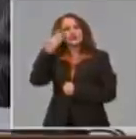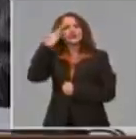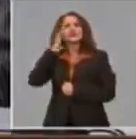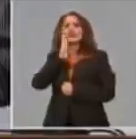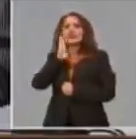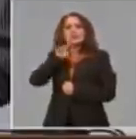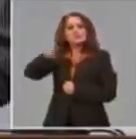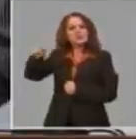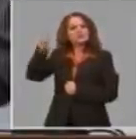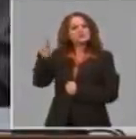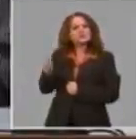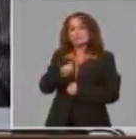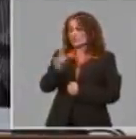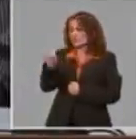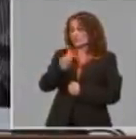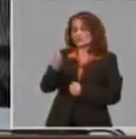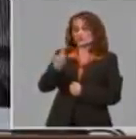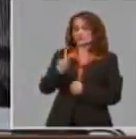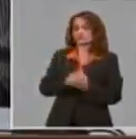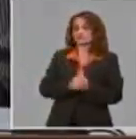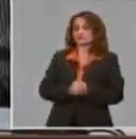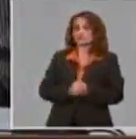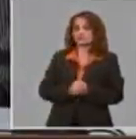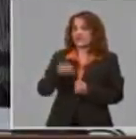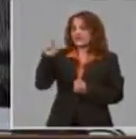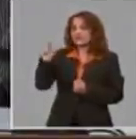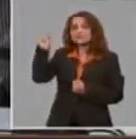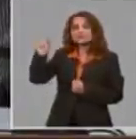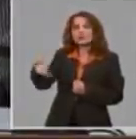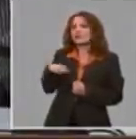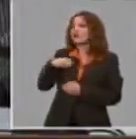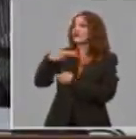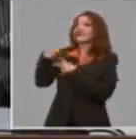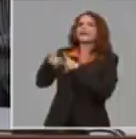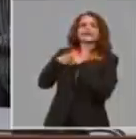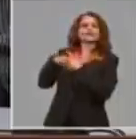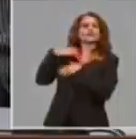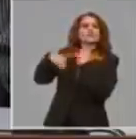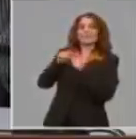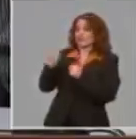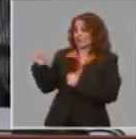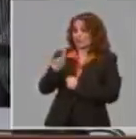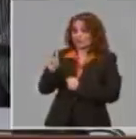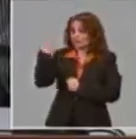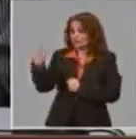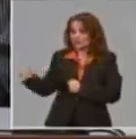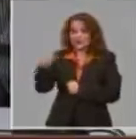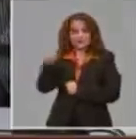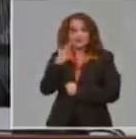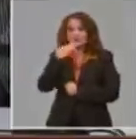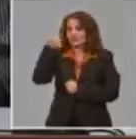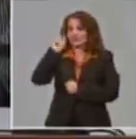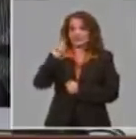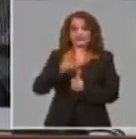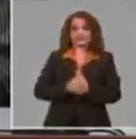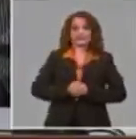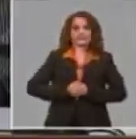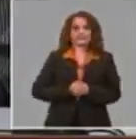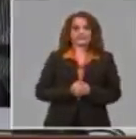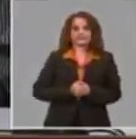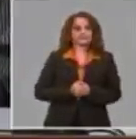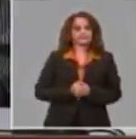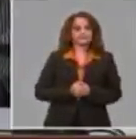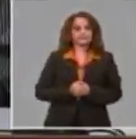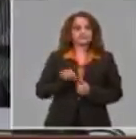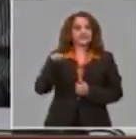los mejores para que no se resuelven los problemas como la terna con una de las tiendas no le debe cargos usted